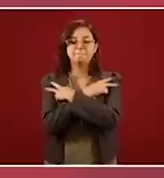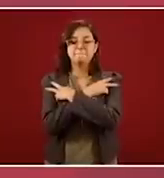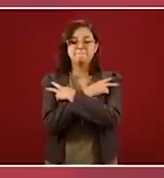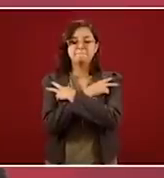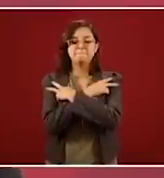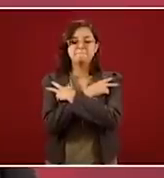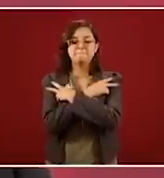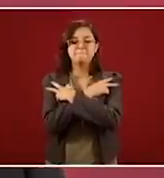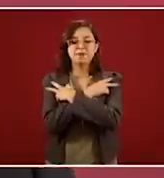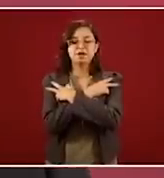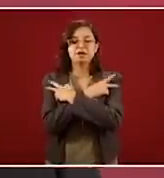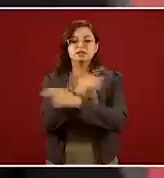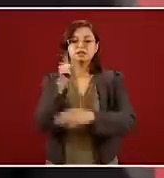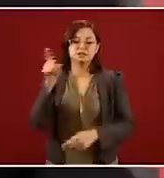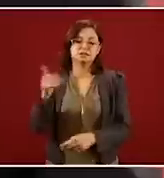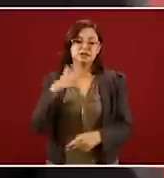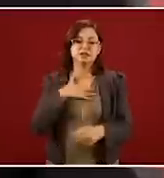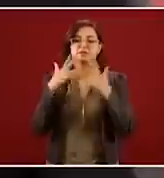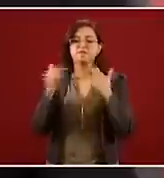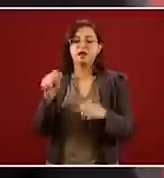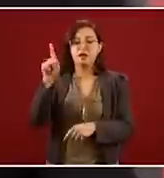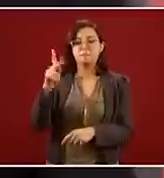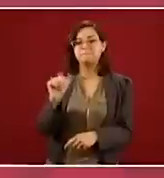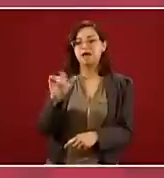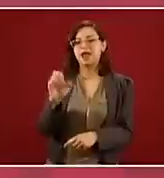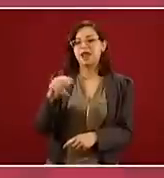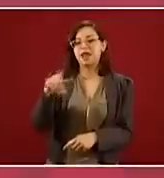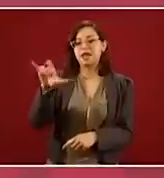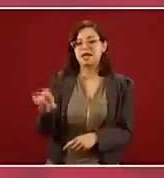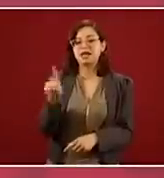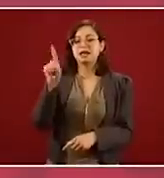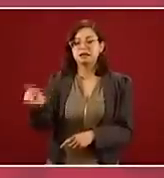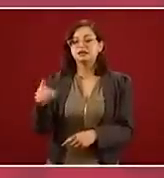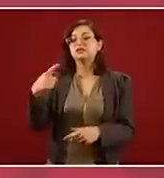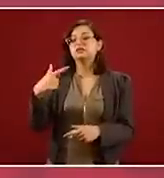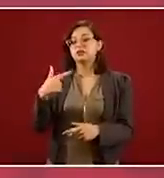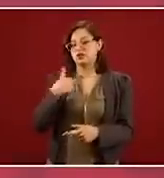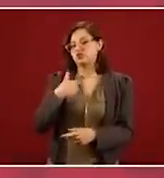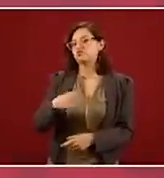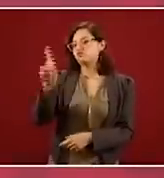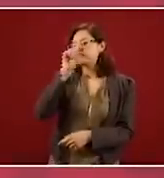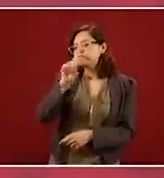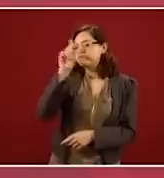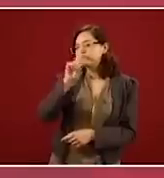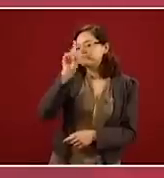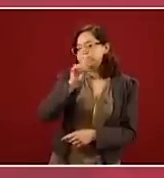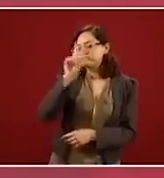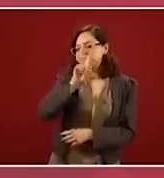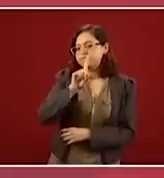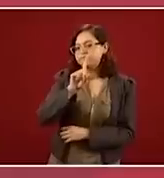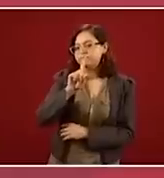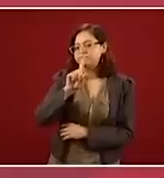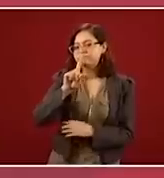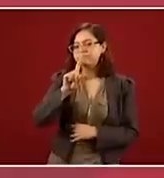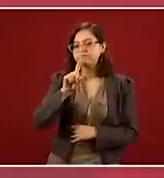a Palenque, ¿sí?, y me tocó asesorar, ¿sí?, a un